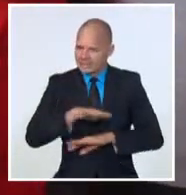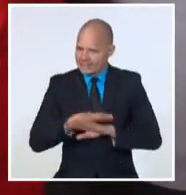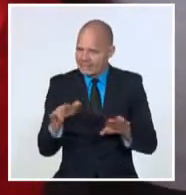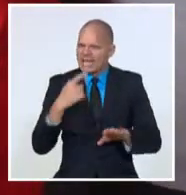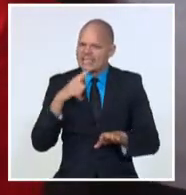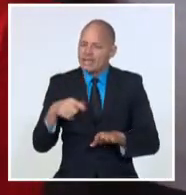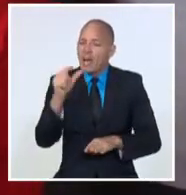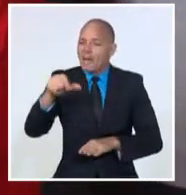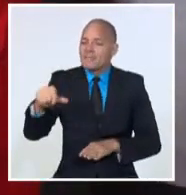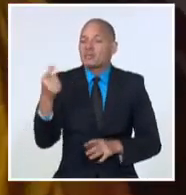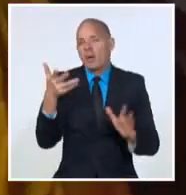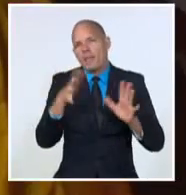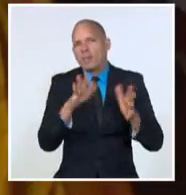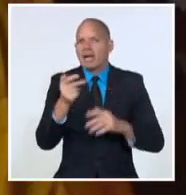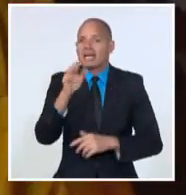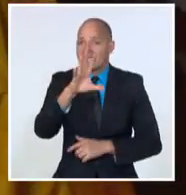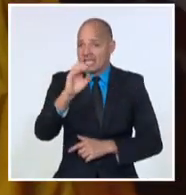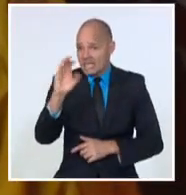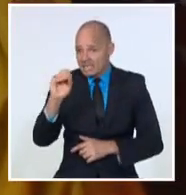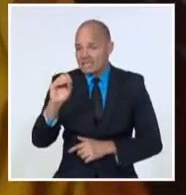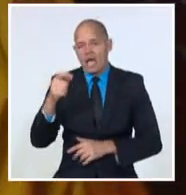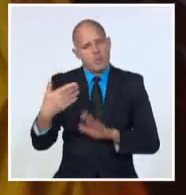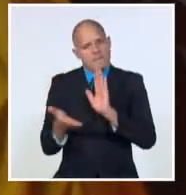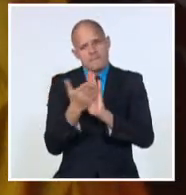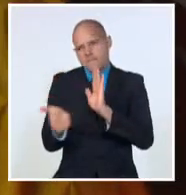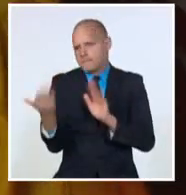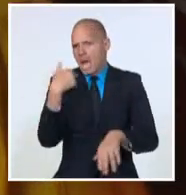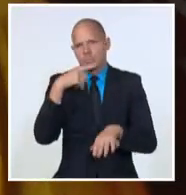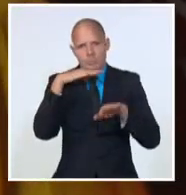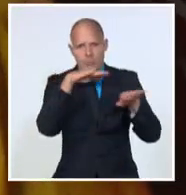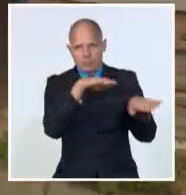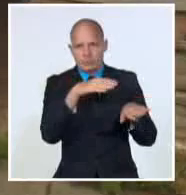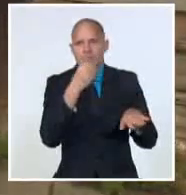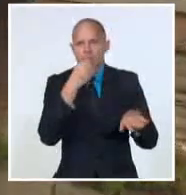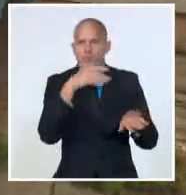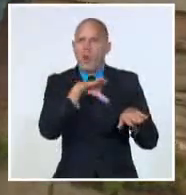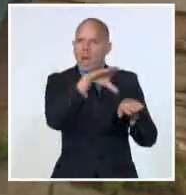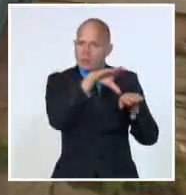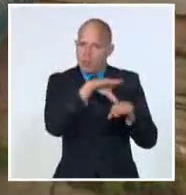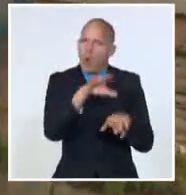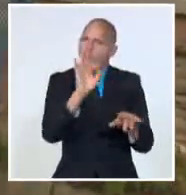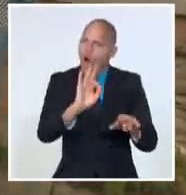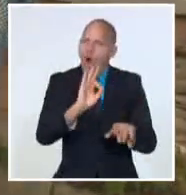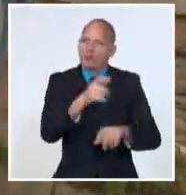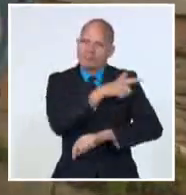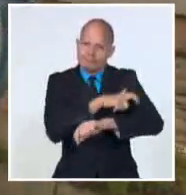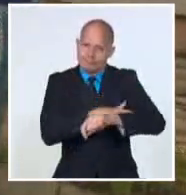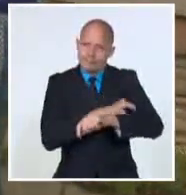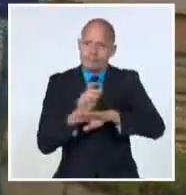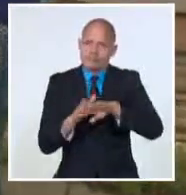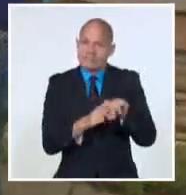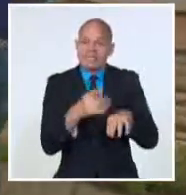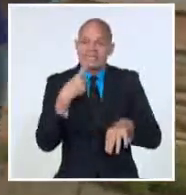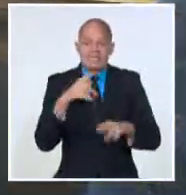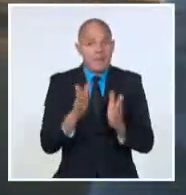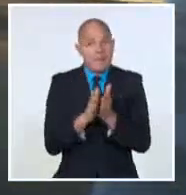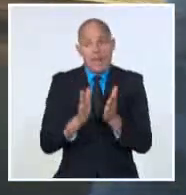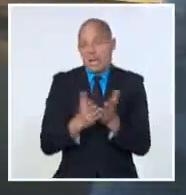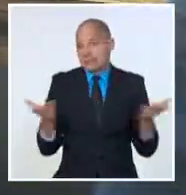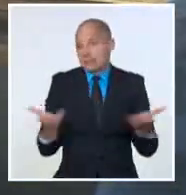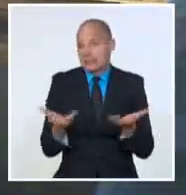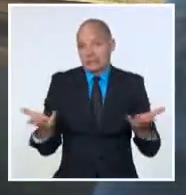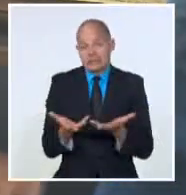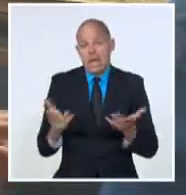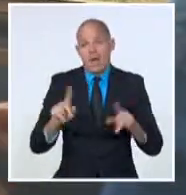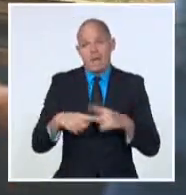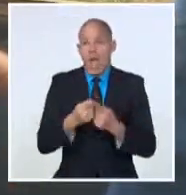de alrededor de 500 personas. La presidenta del Consejo de Defensa Provincial insistió en agilizar ese proceso y en la